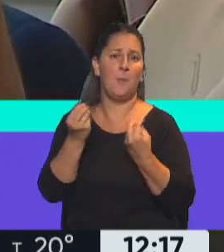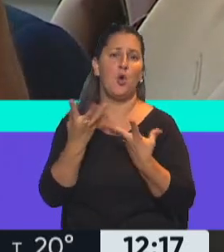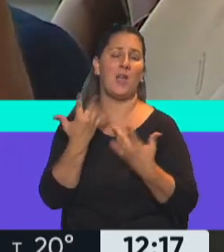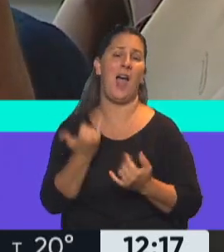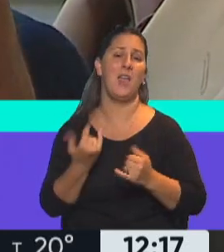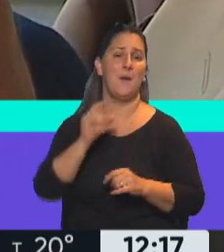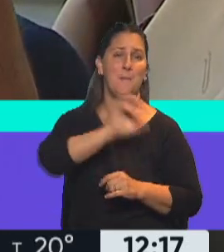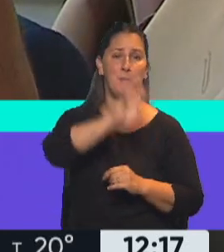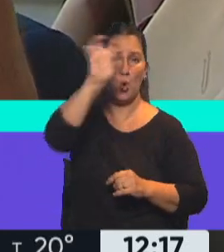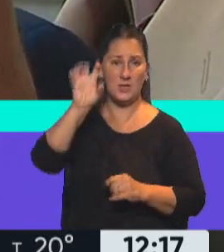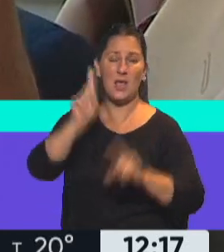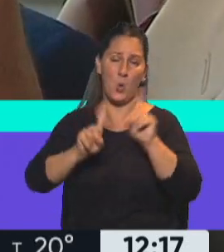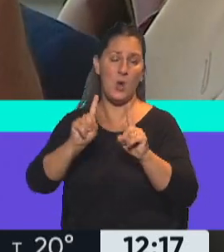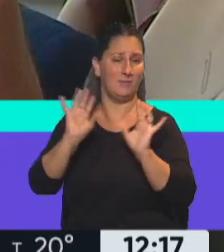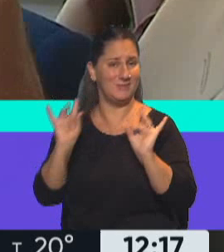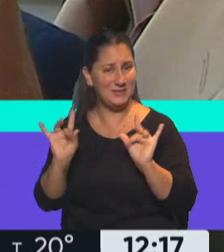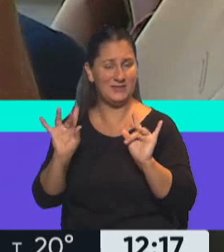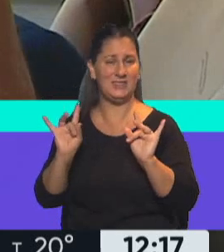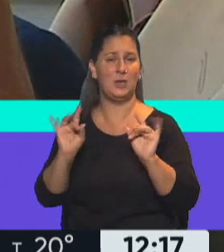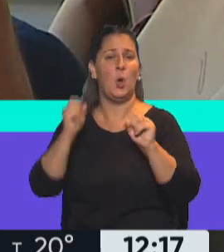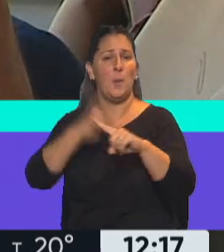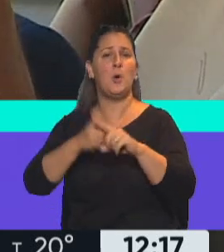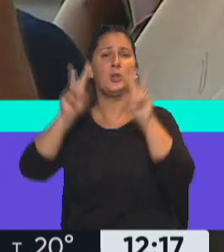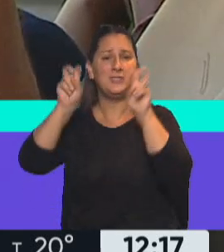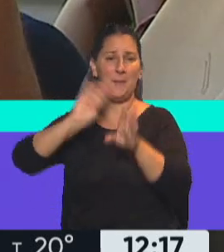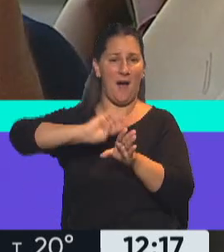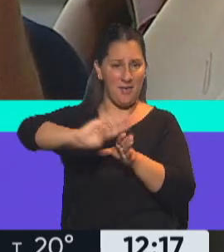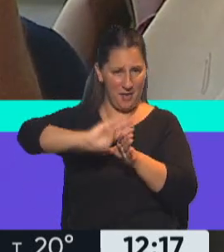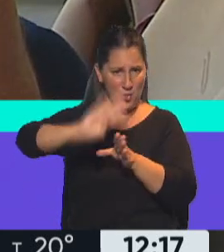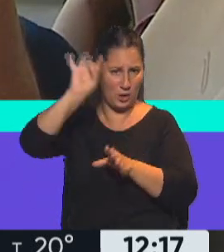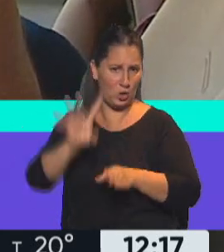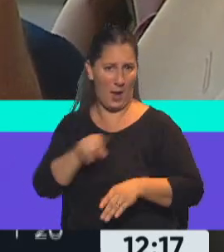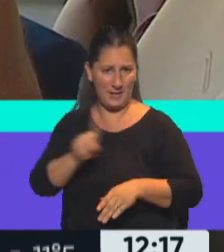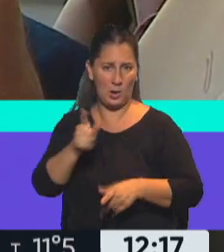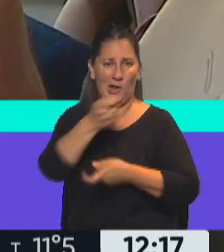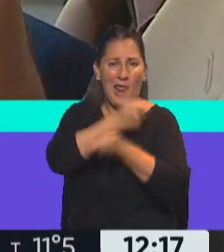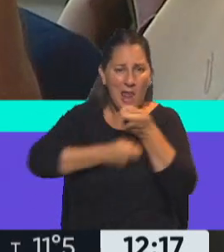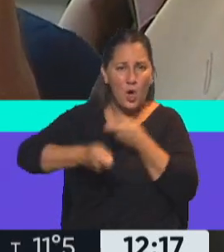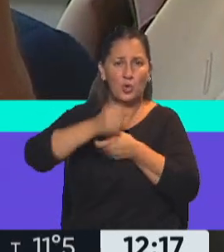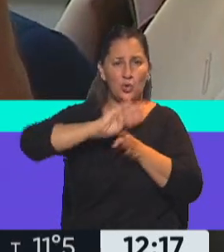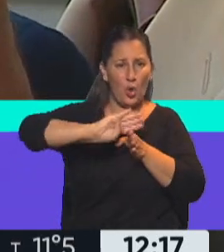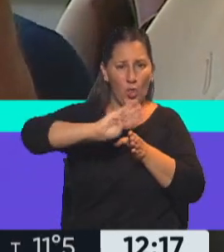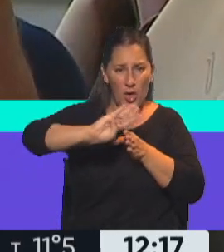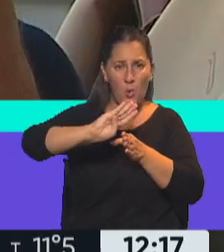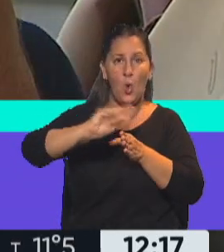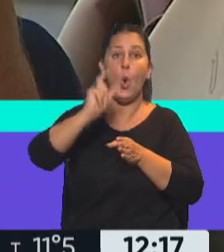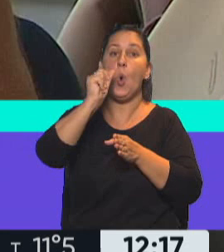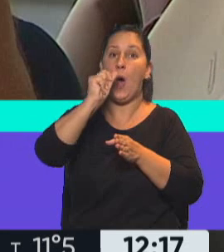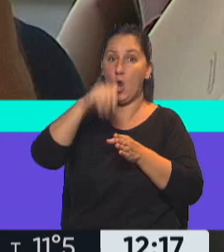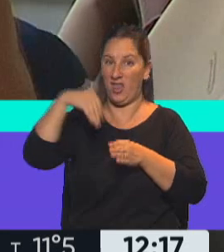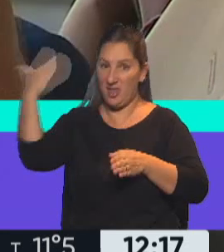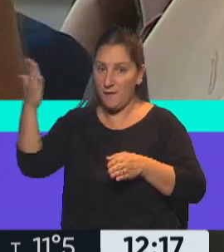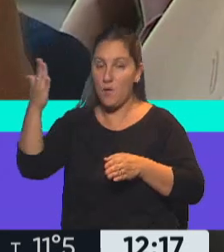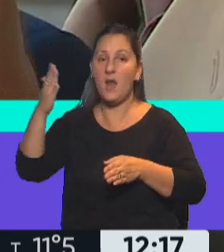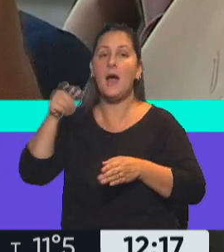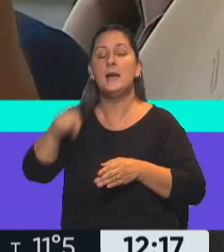que obviamente tienen dificultades, no solamente con el tema de la deuda, que han negociado sus deudas con valores externos.